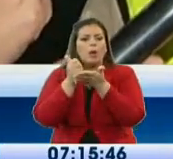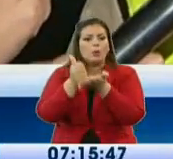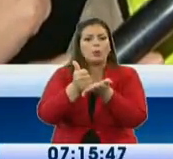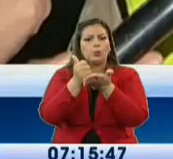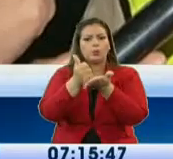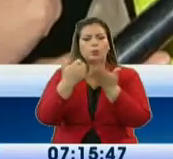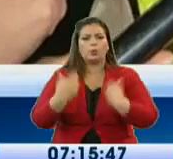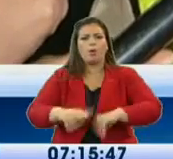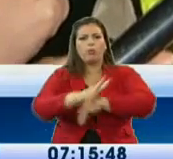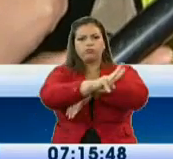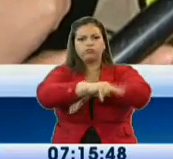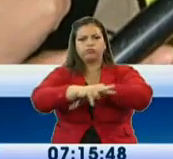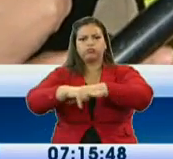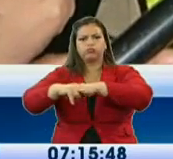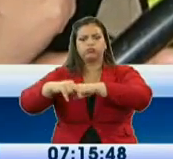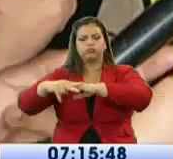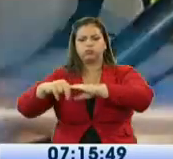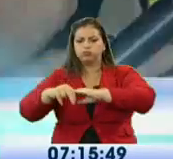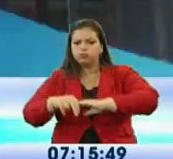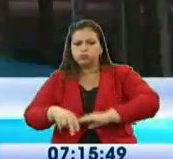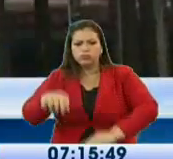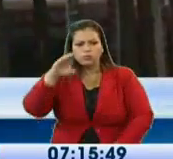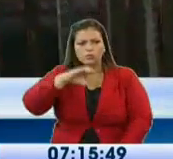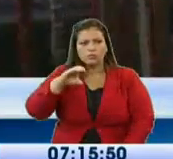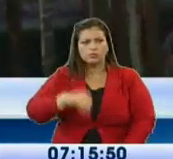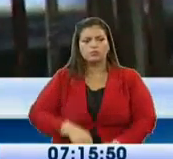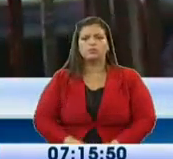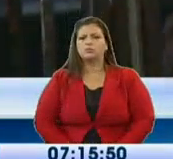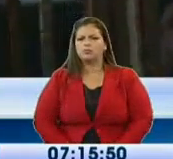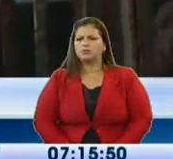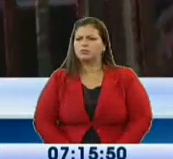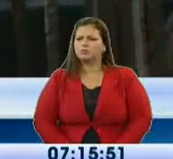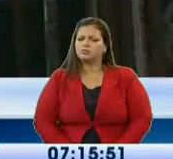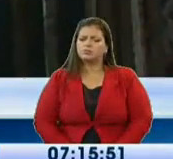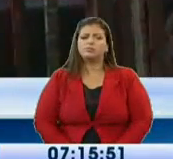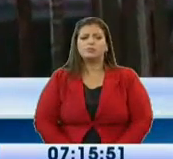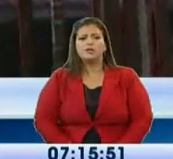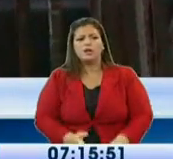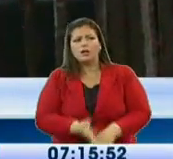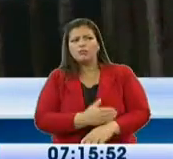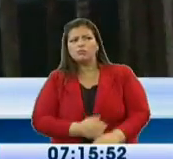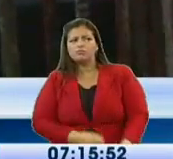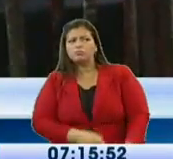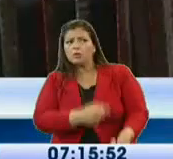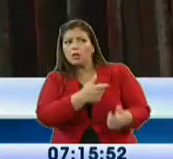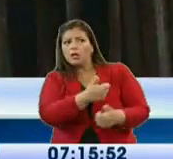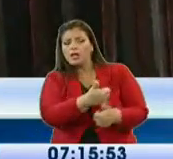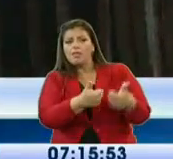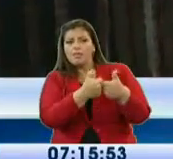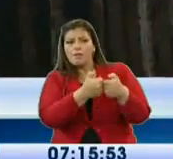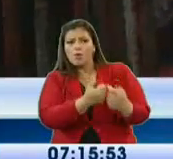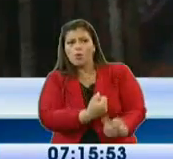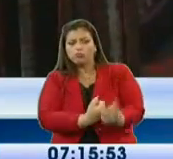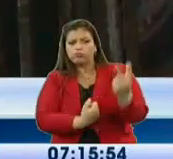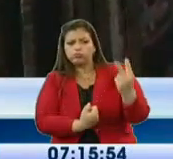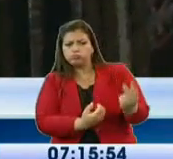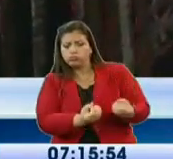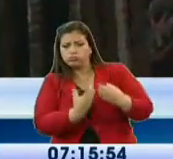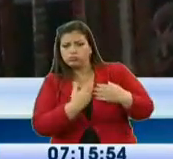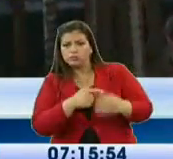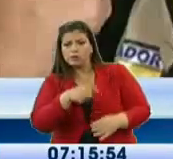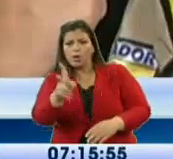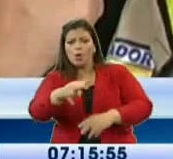es haber visto una persona, pero se ha verificado en el lugar. Incluso el guardia igual le habían pedido colaboración, por eso el guardia llamó